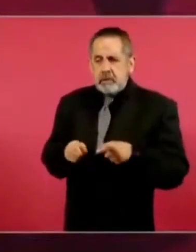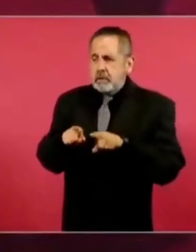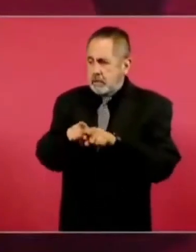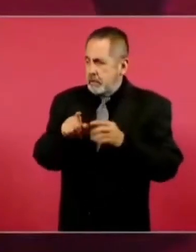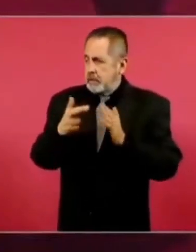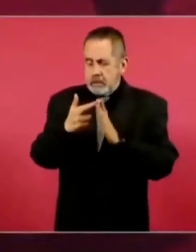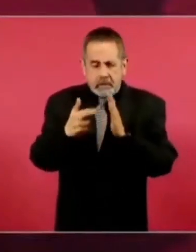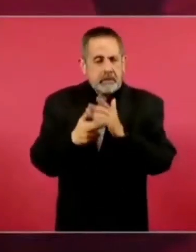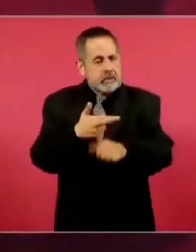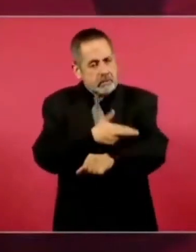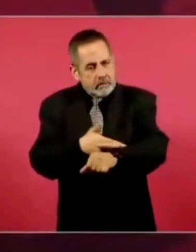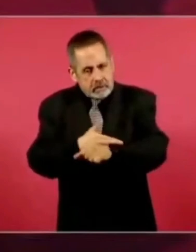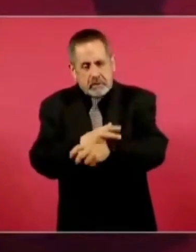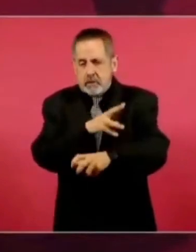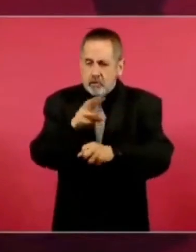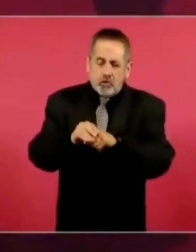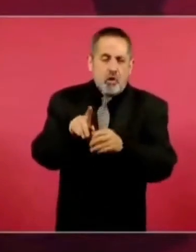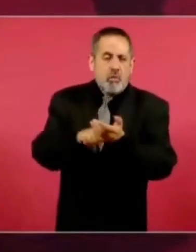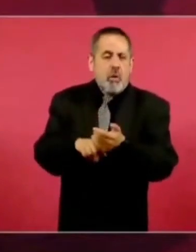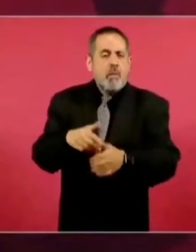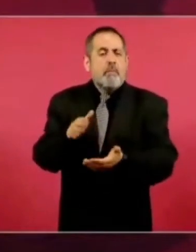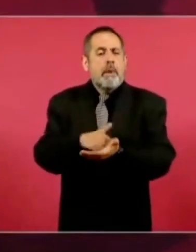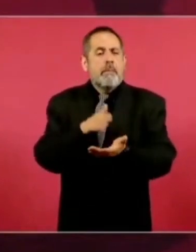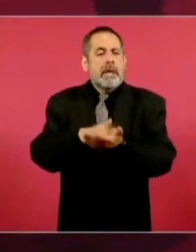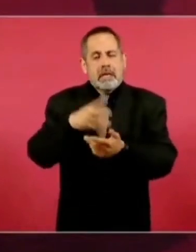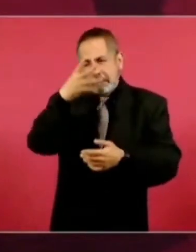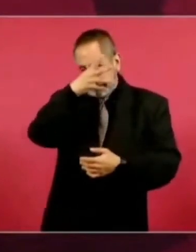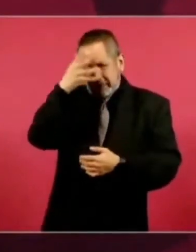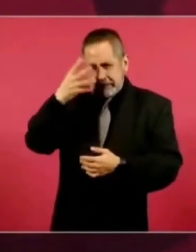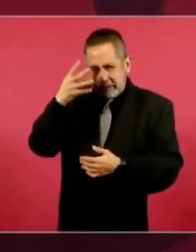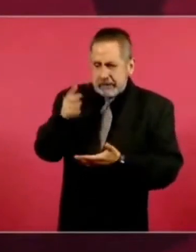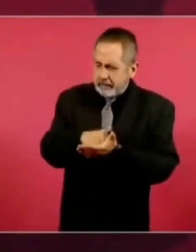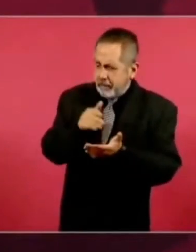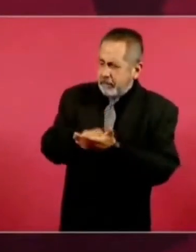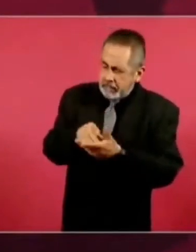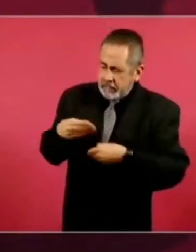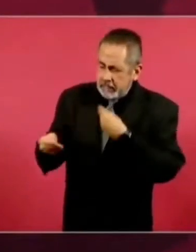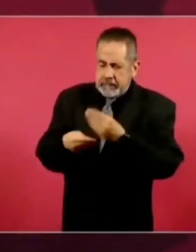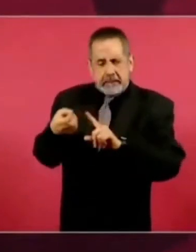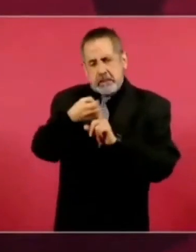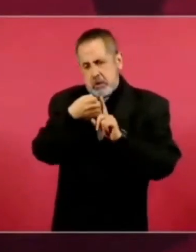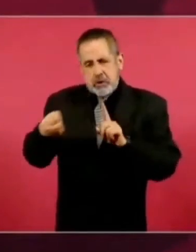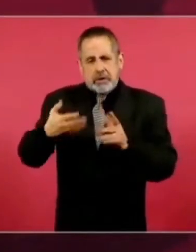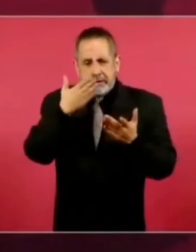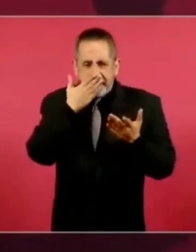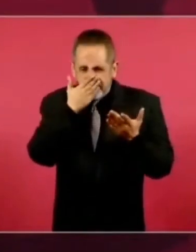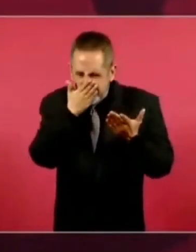regularizar la situación migratoria, también